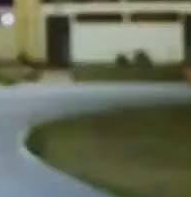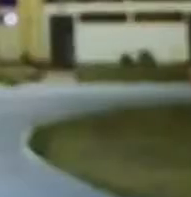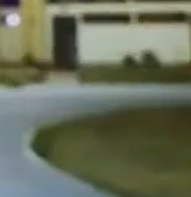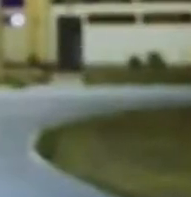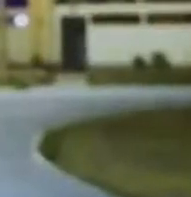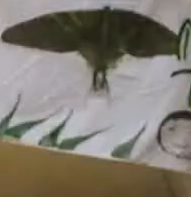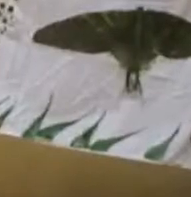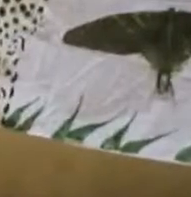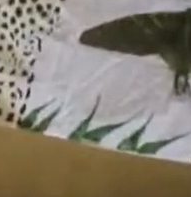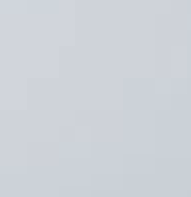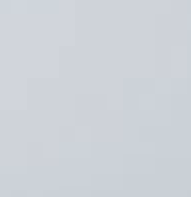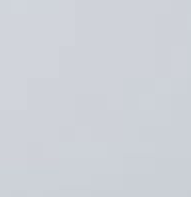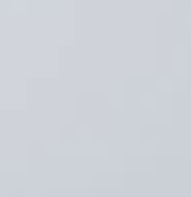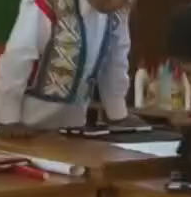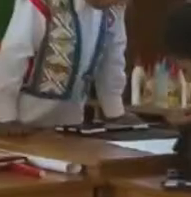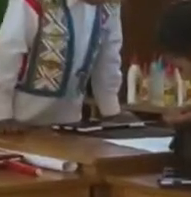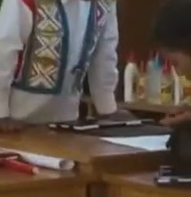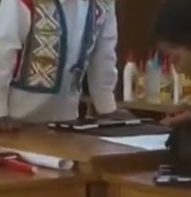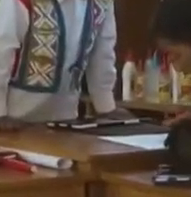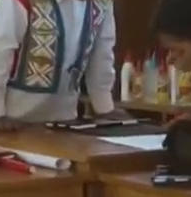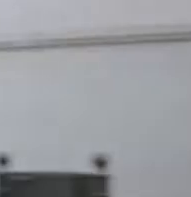2024.